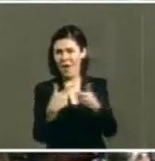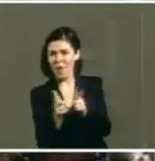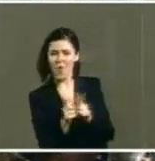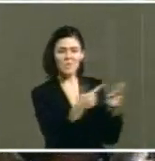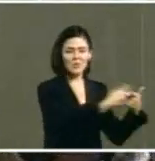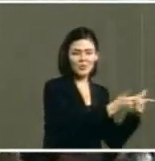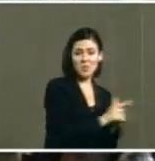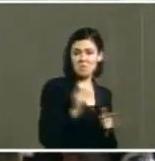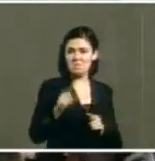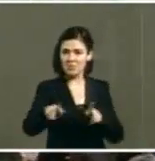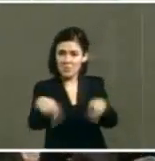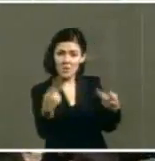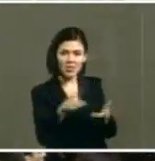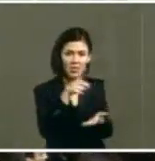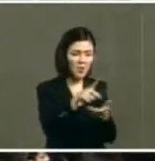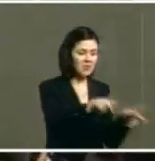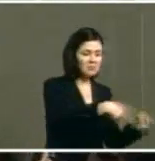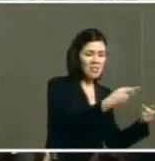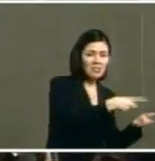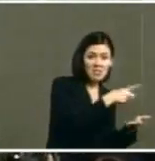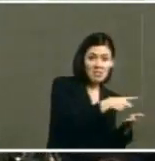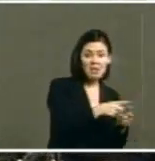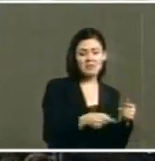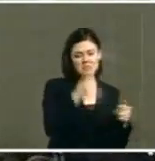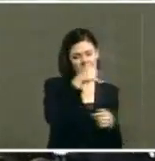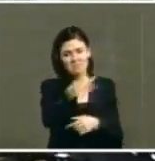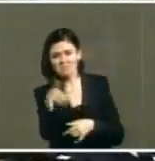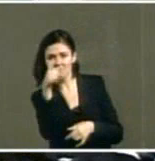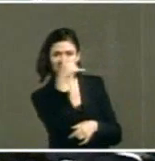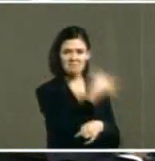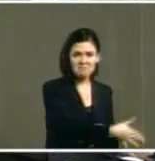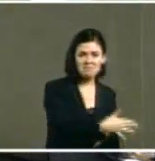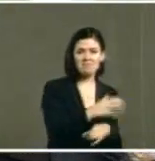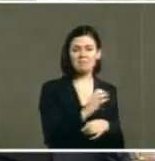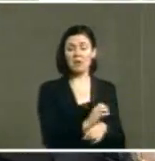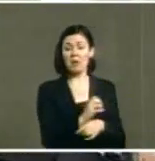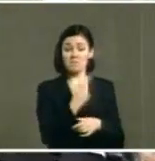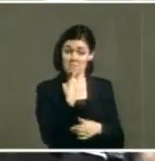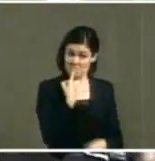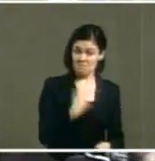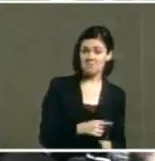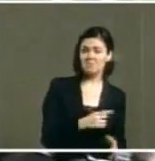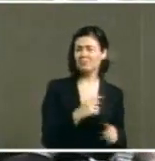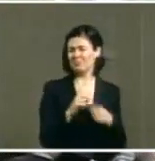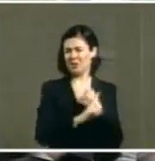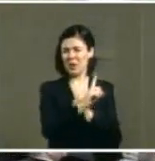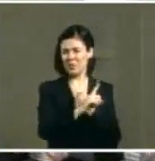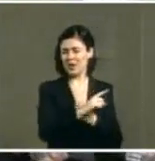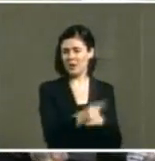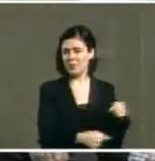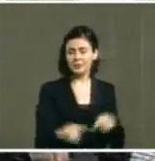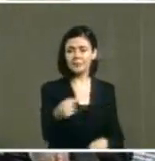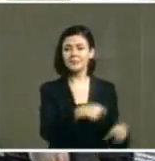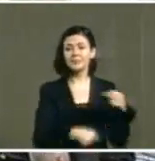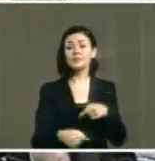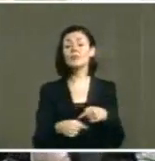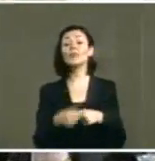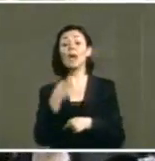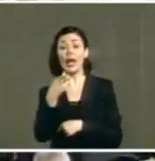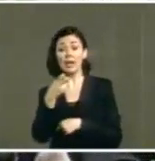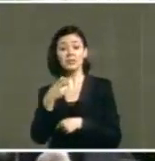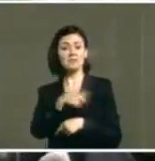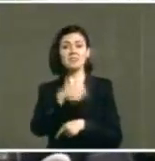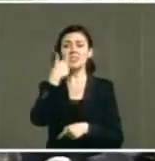la cooptación o la intimidación. En la búsqueda de nuevos consumidores y territorios,